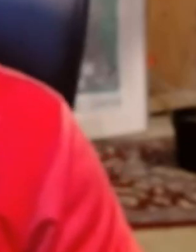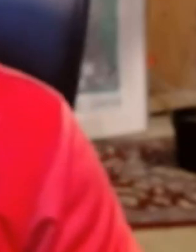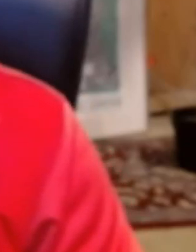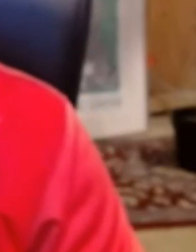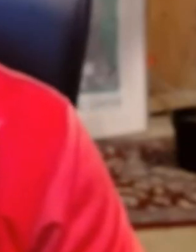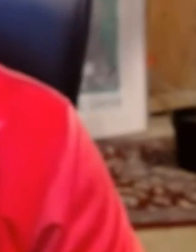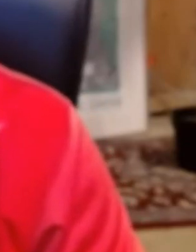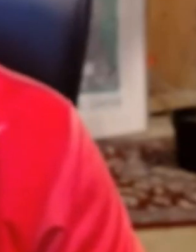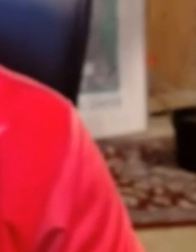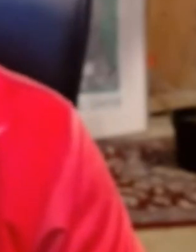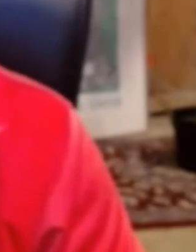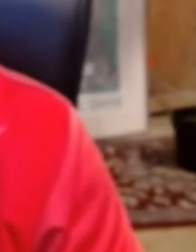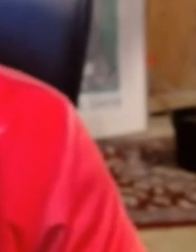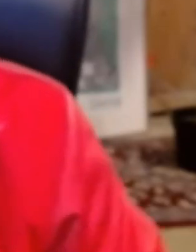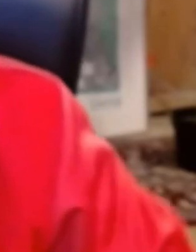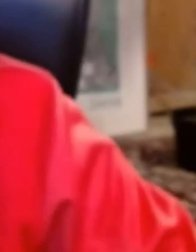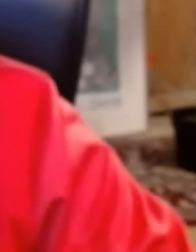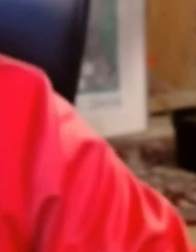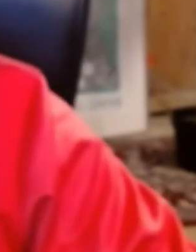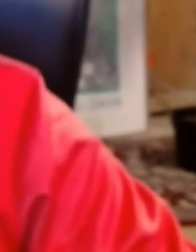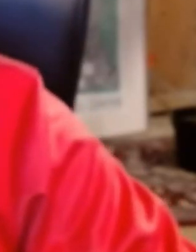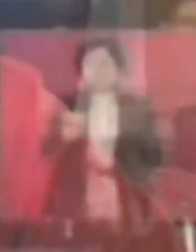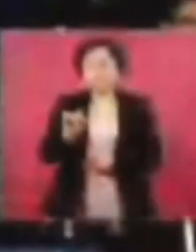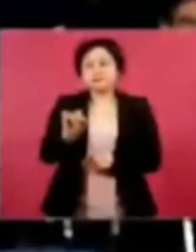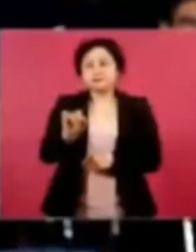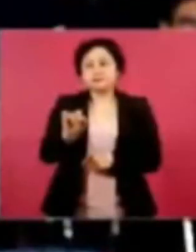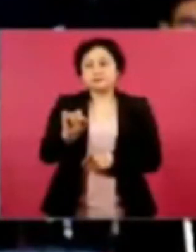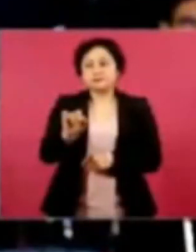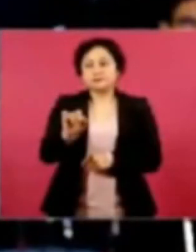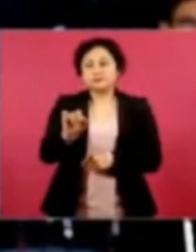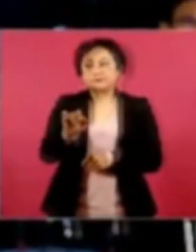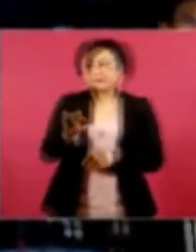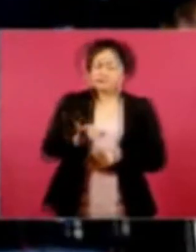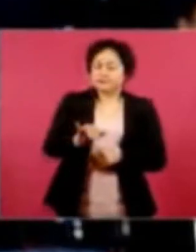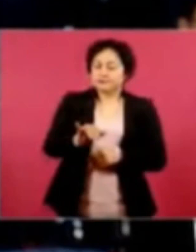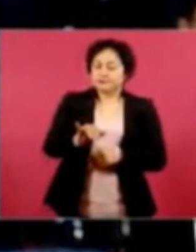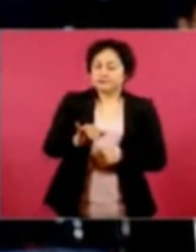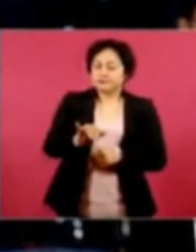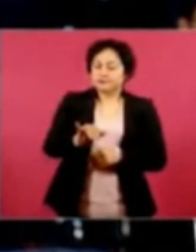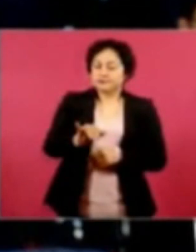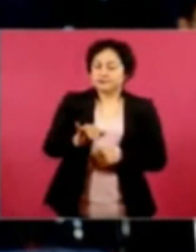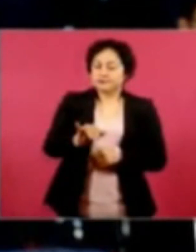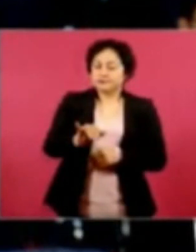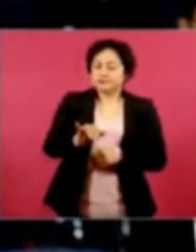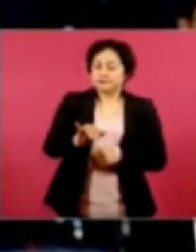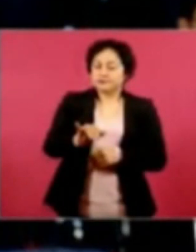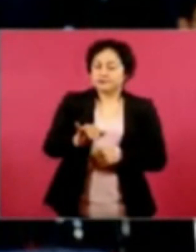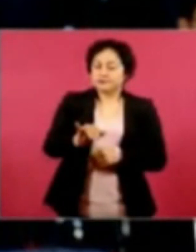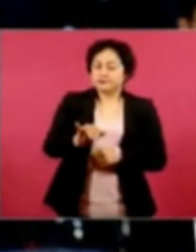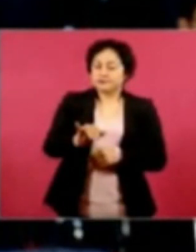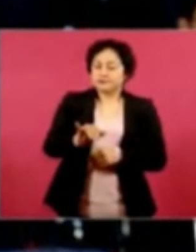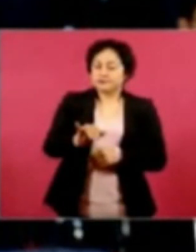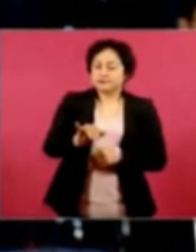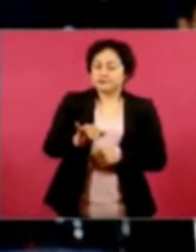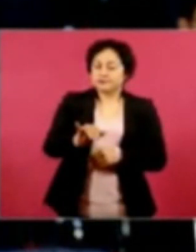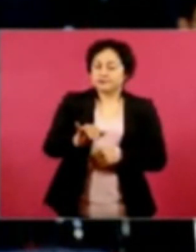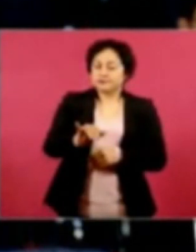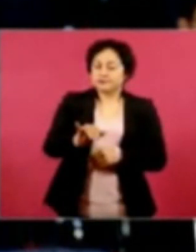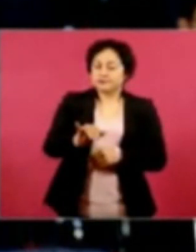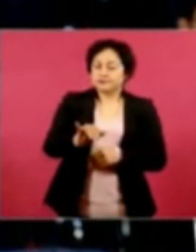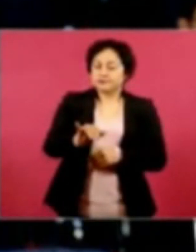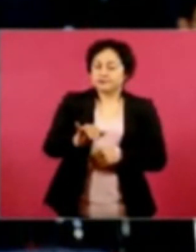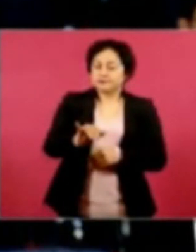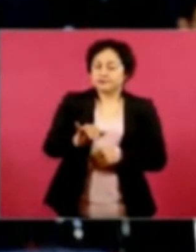payasito de la tele Jorge Ramos a la mañanera. Y miren los chats, platicábamos ahí con Enrique Lego, el periodista independiente